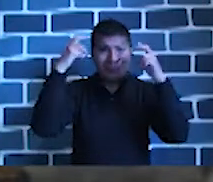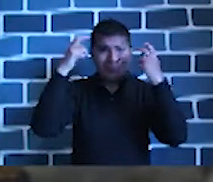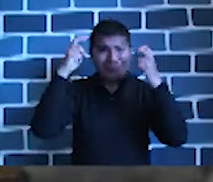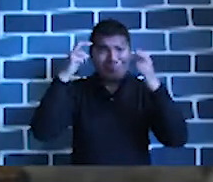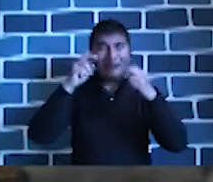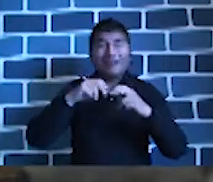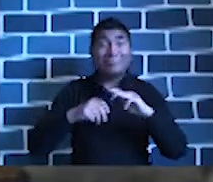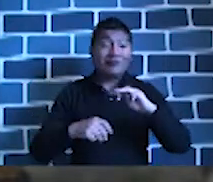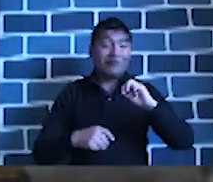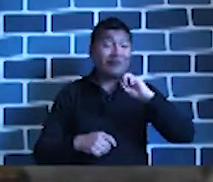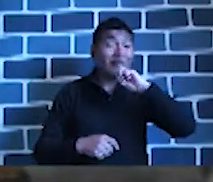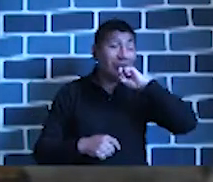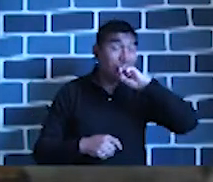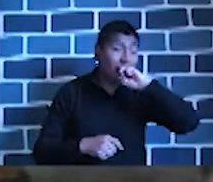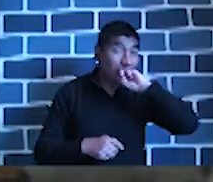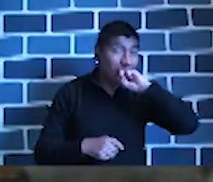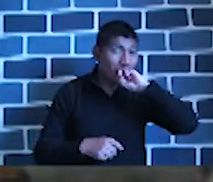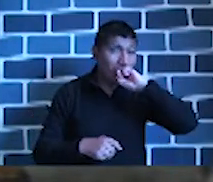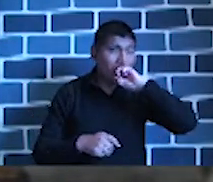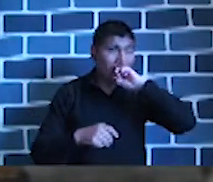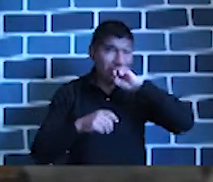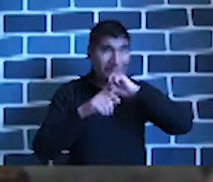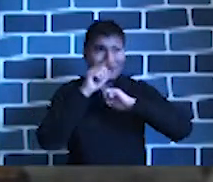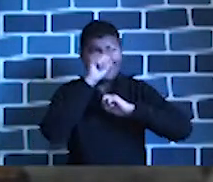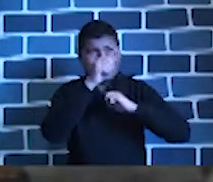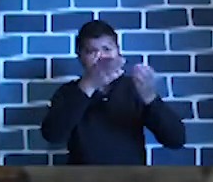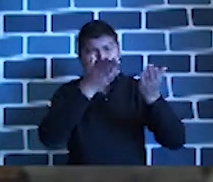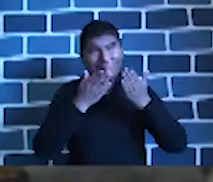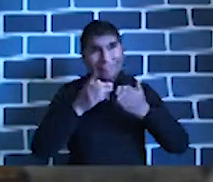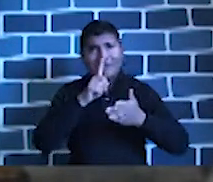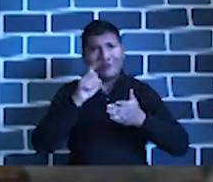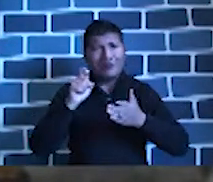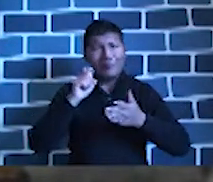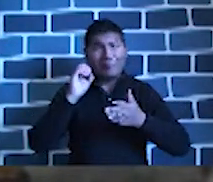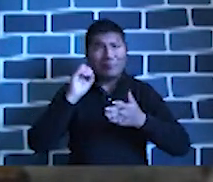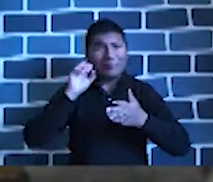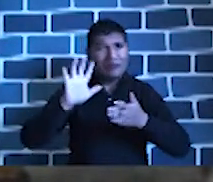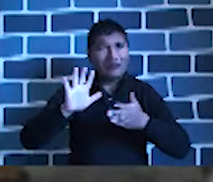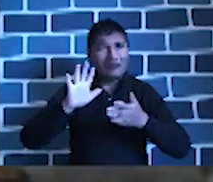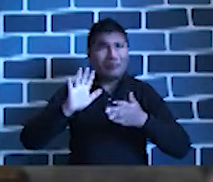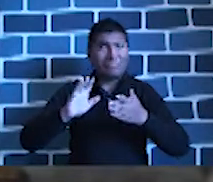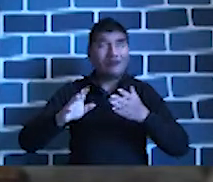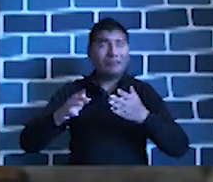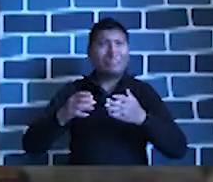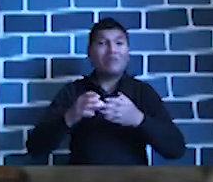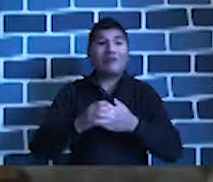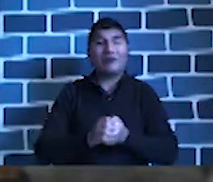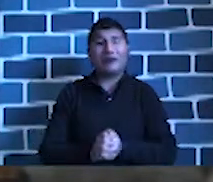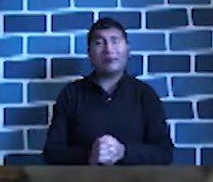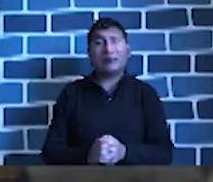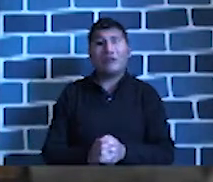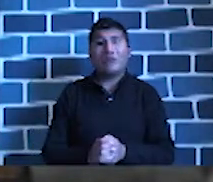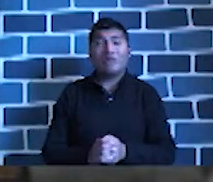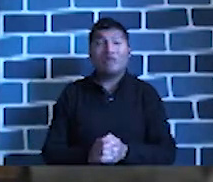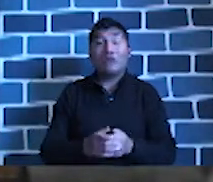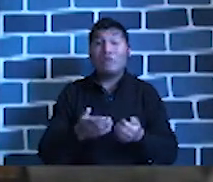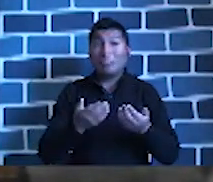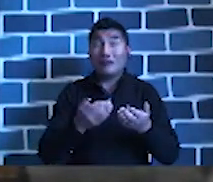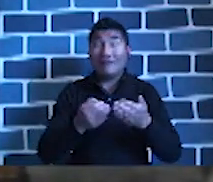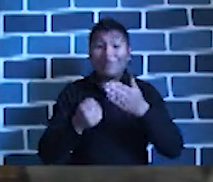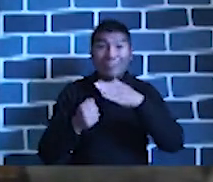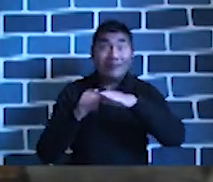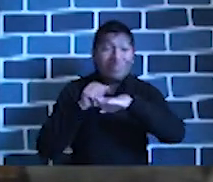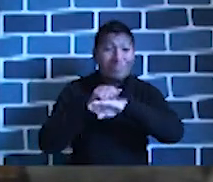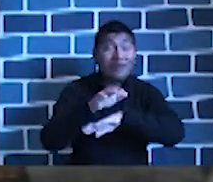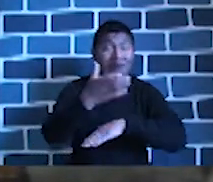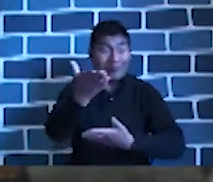Papa Francisco nos propone para la 105 Jornada Mundial de los Refugiados. Y nos ha dado un mensaje con el